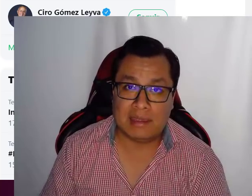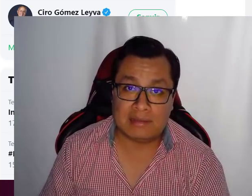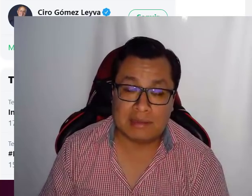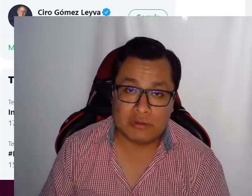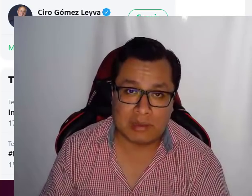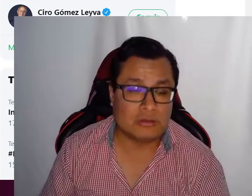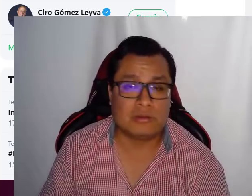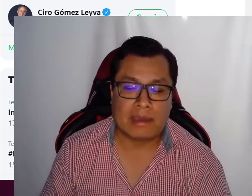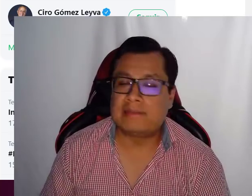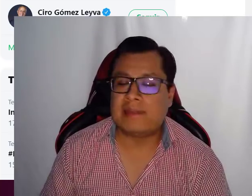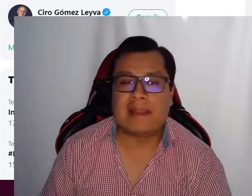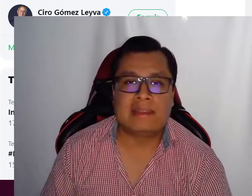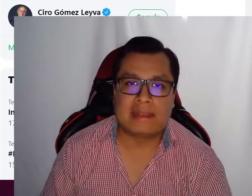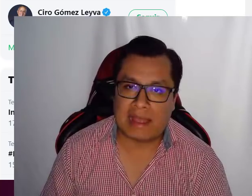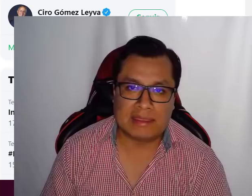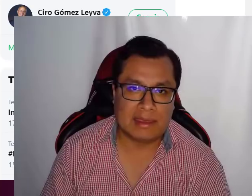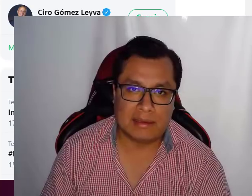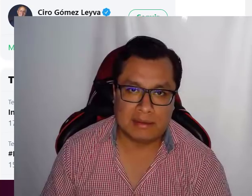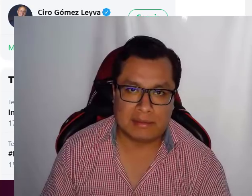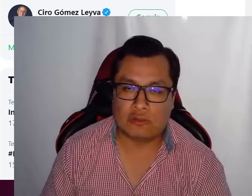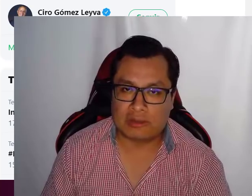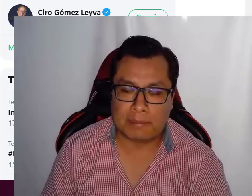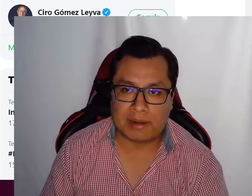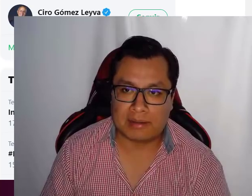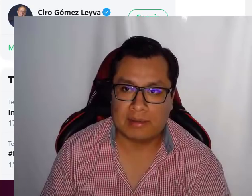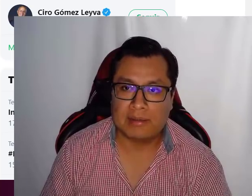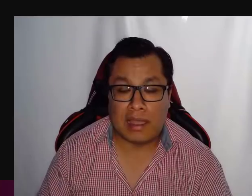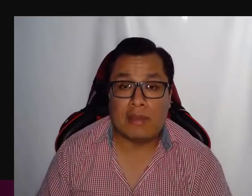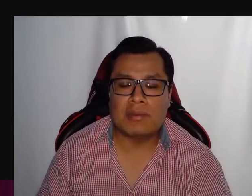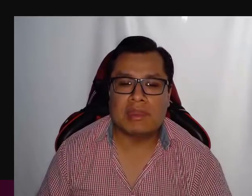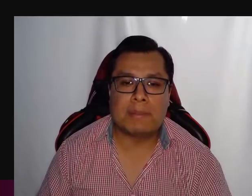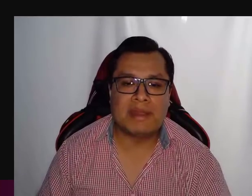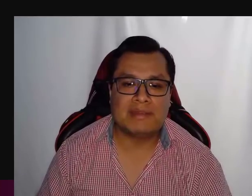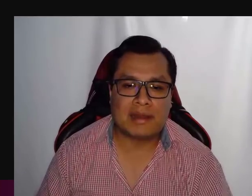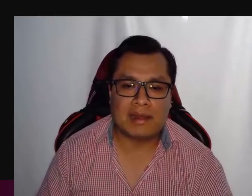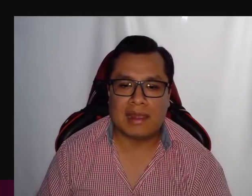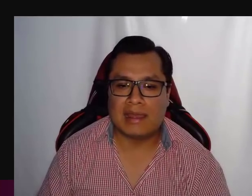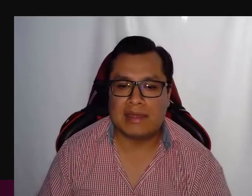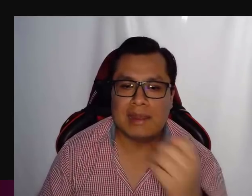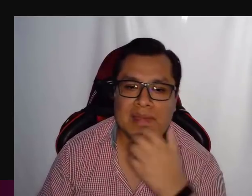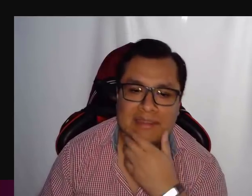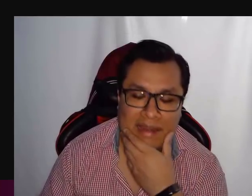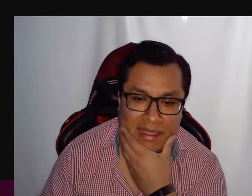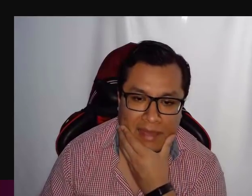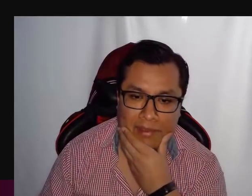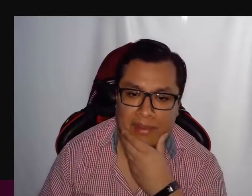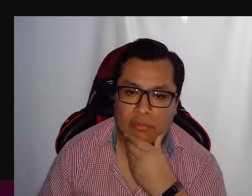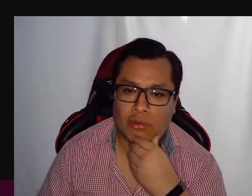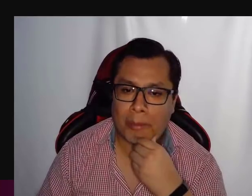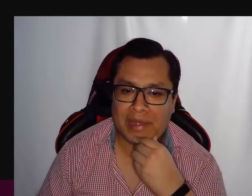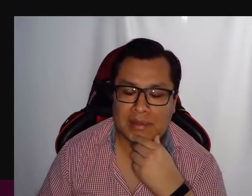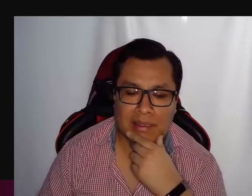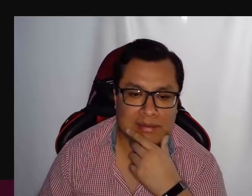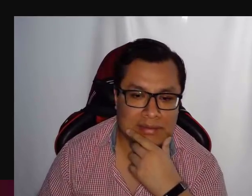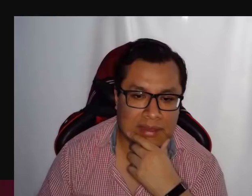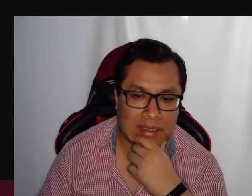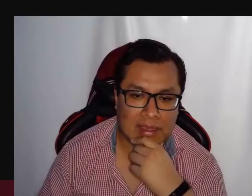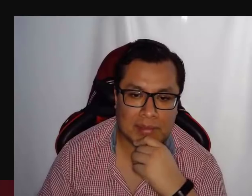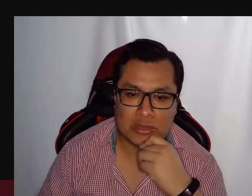llegar esta información. Ese sería el detalle de nuestra parte. Ahora bien, ya para cerrar, ayer la maestra Gaby de